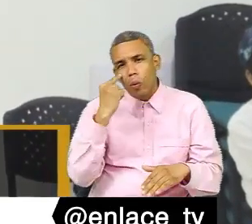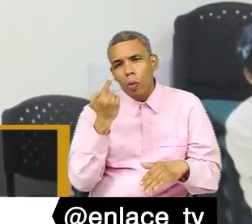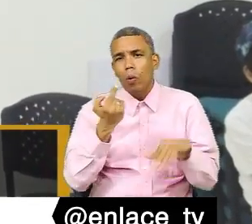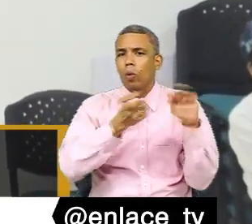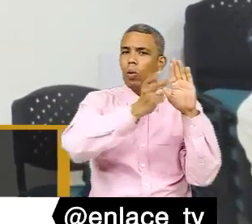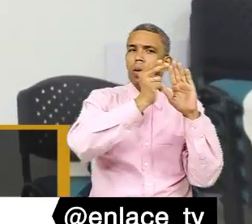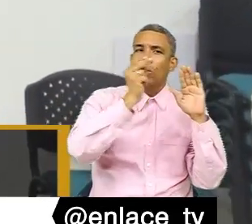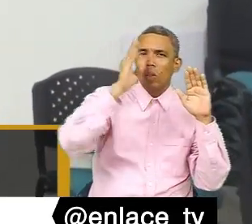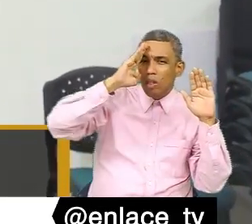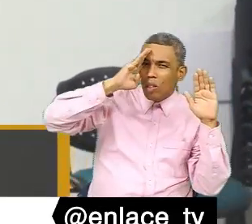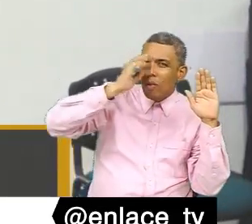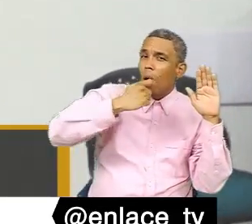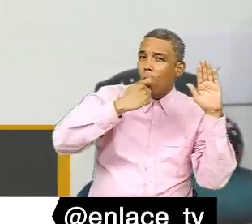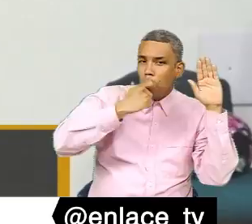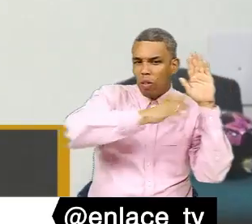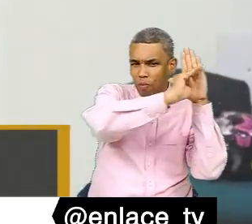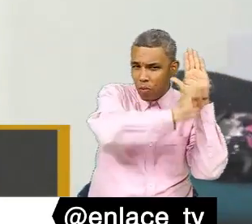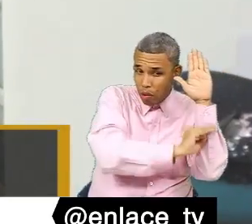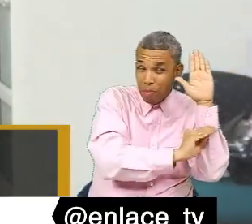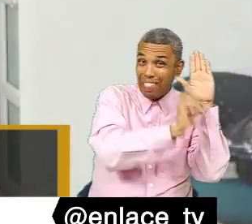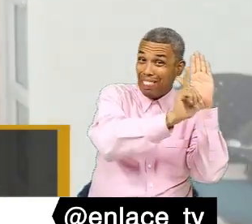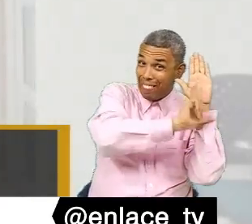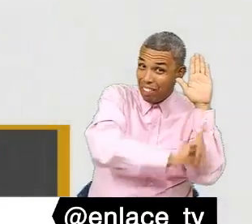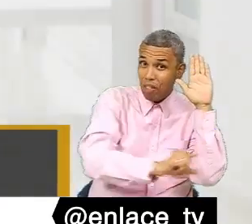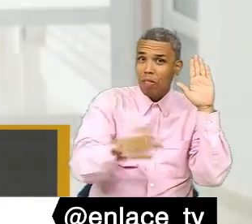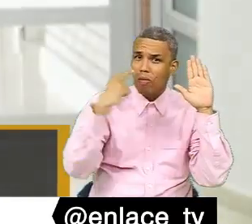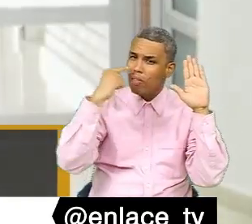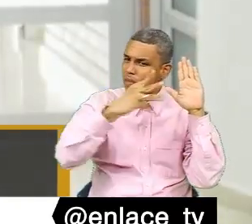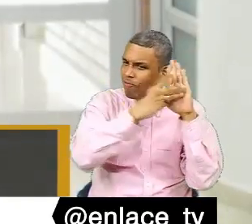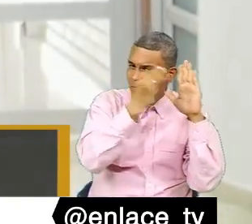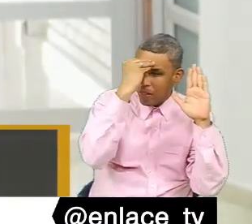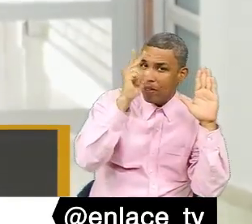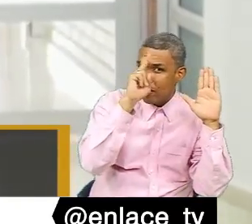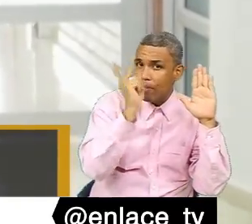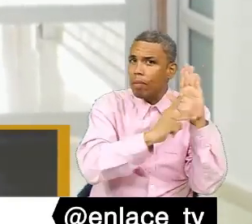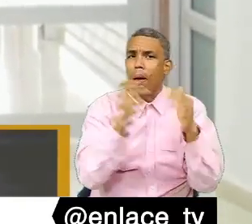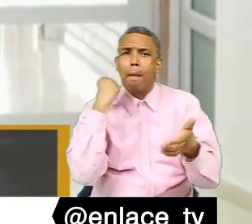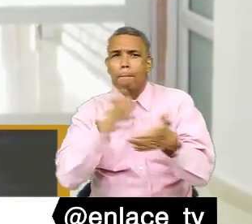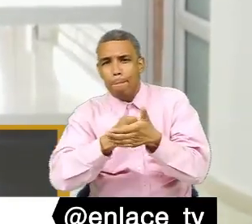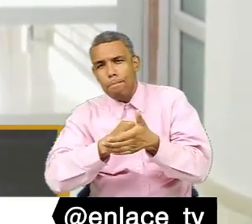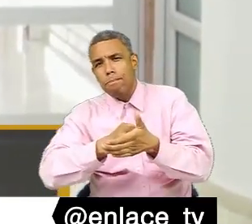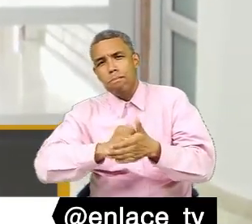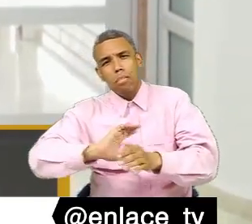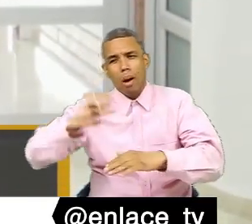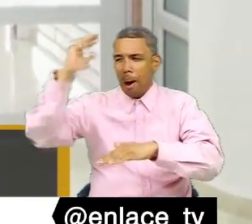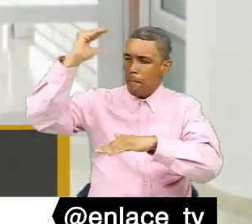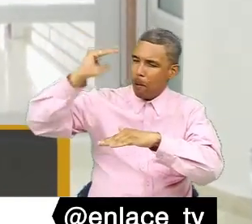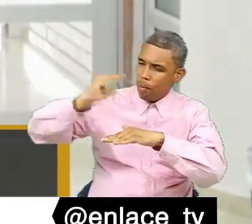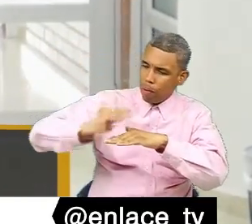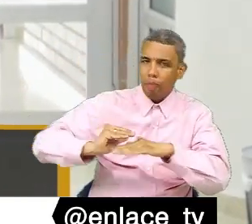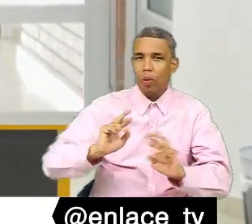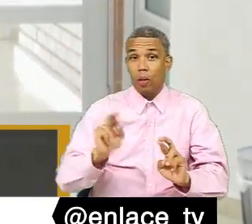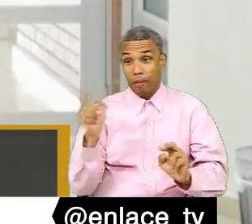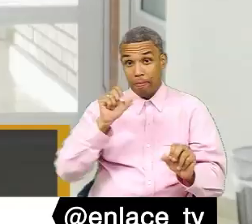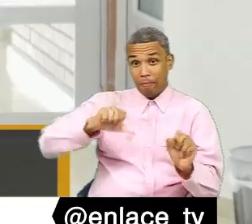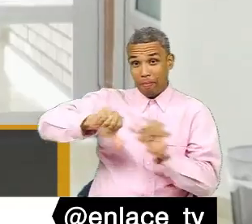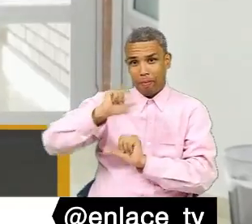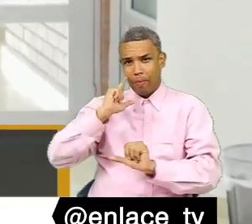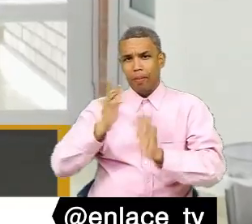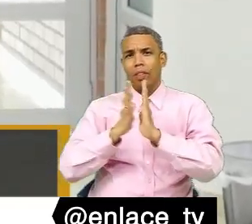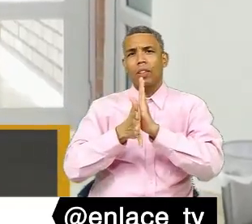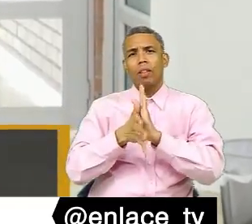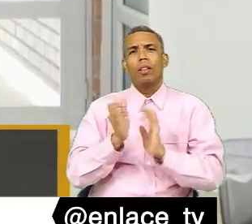tema y que no haya más accidentes. Me gustaría enseñarle también al resto de